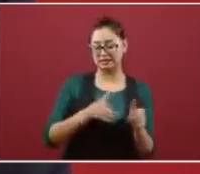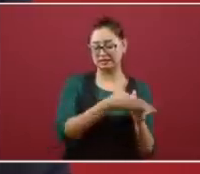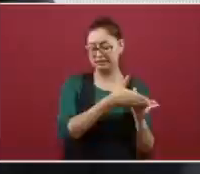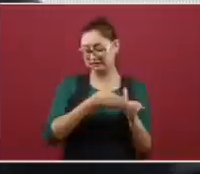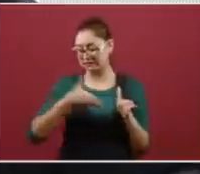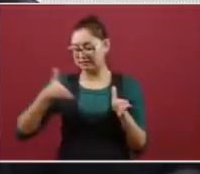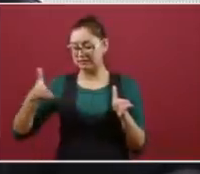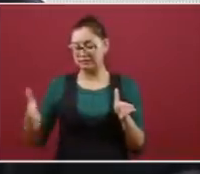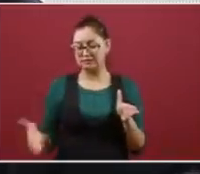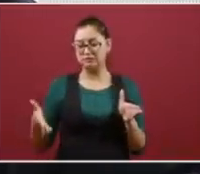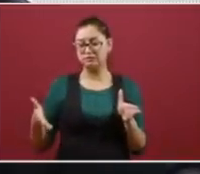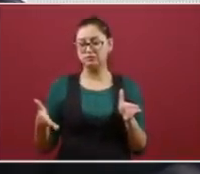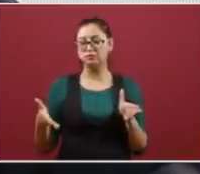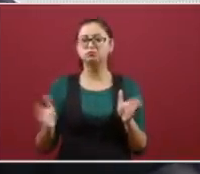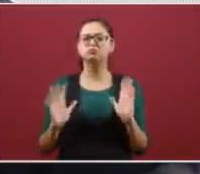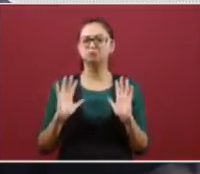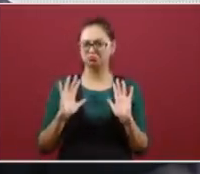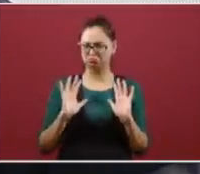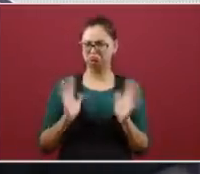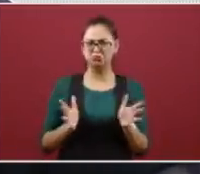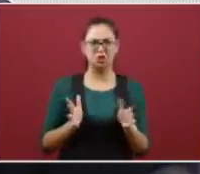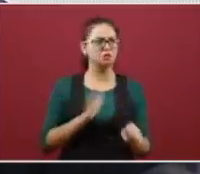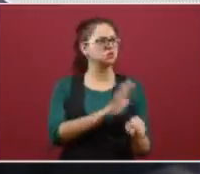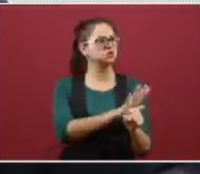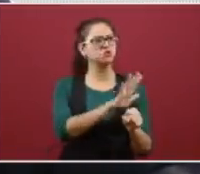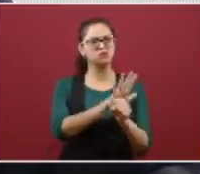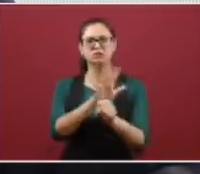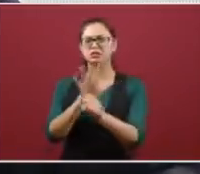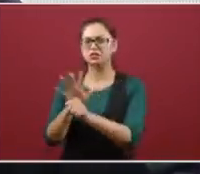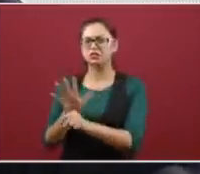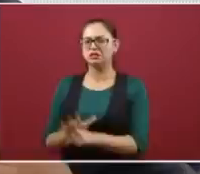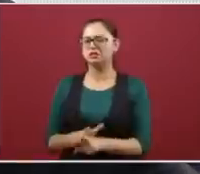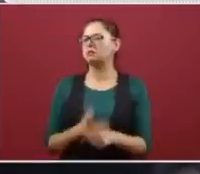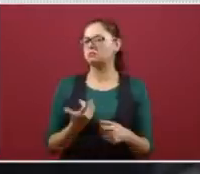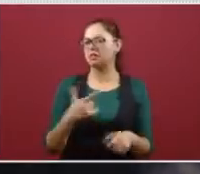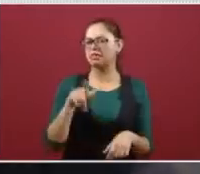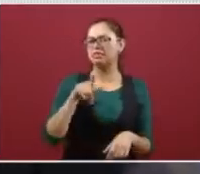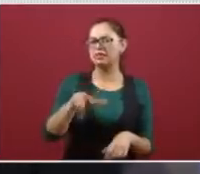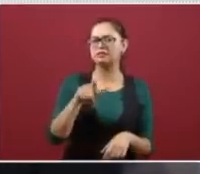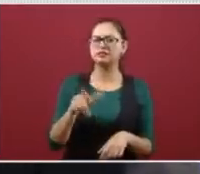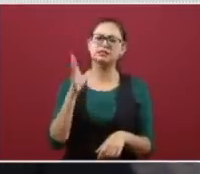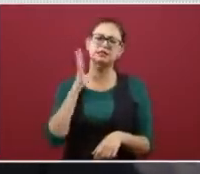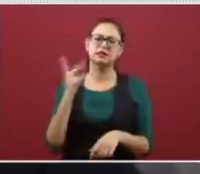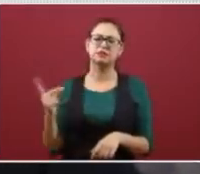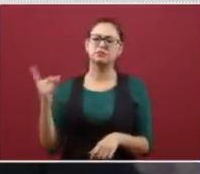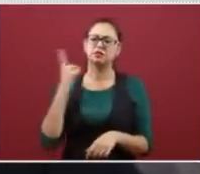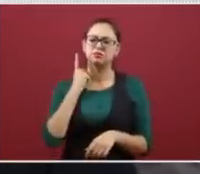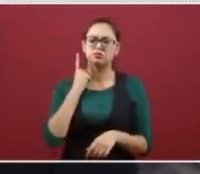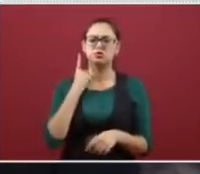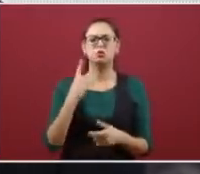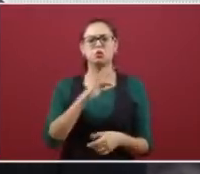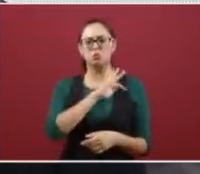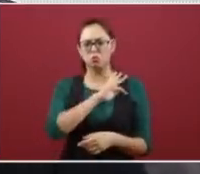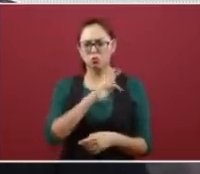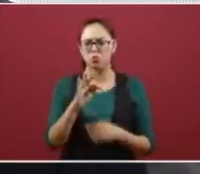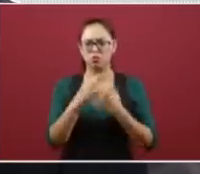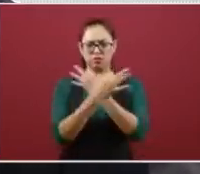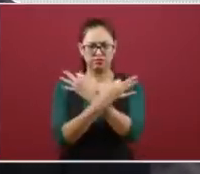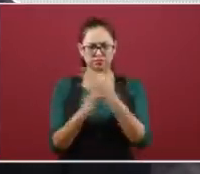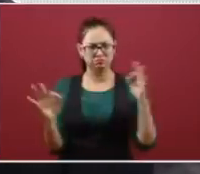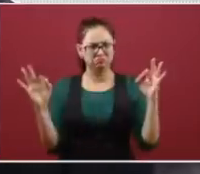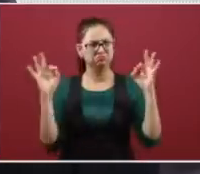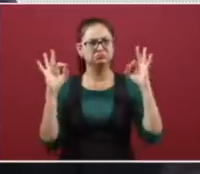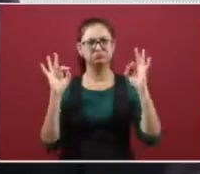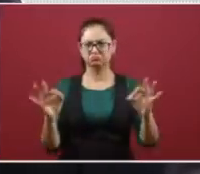mitad más uno de los congresos locales número suficiente para poderla hacer la declaratoria y